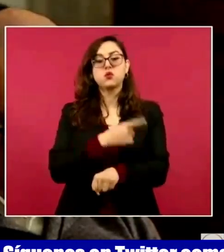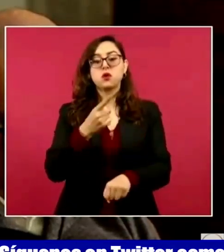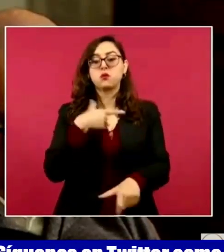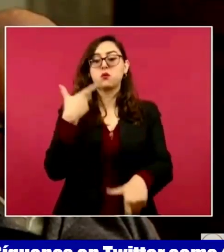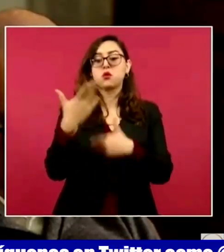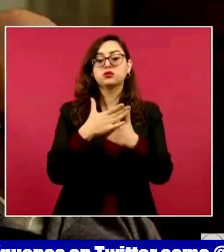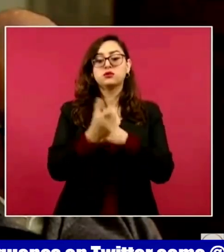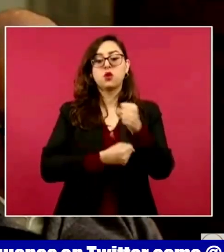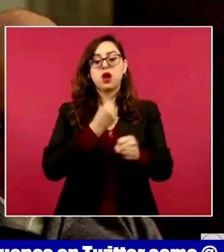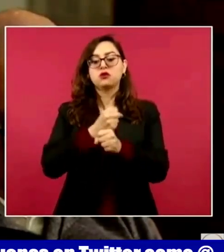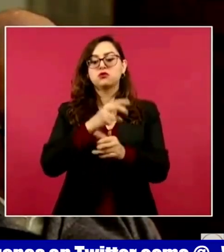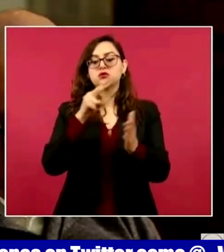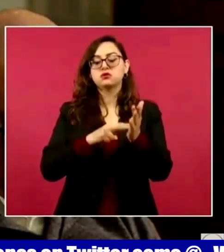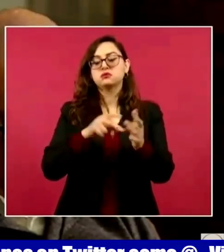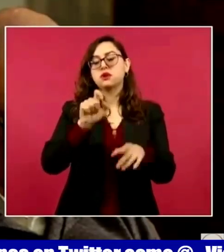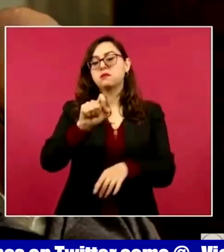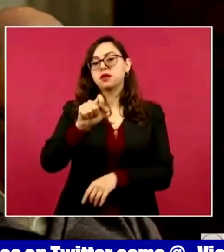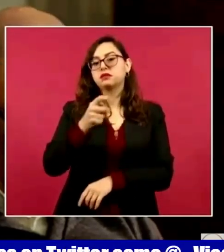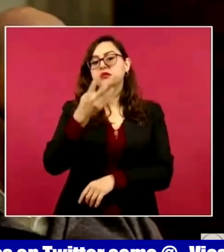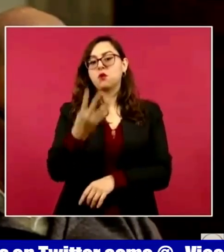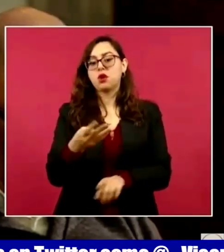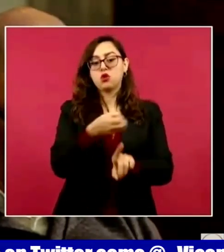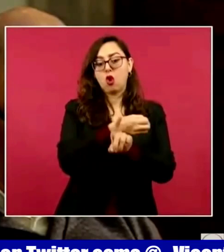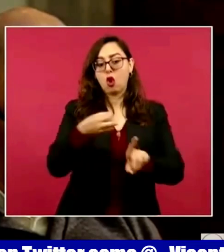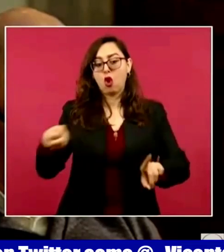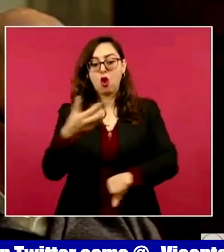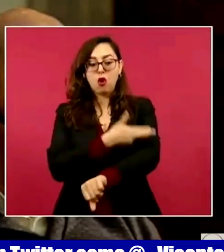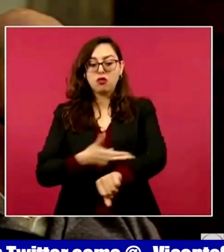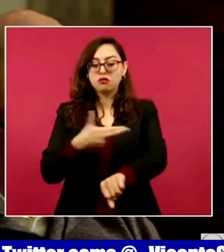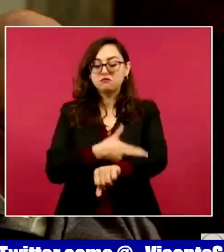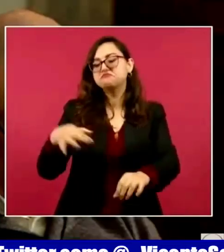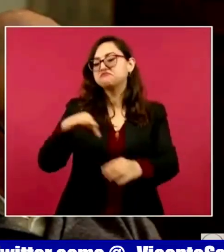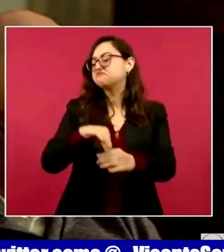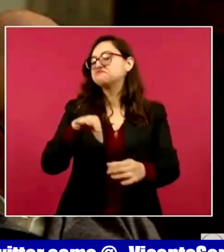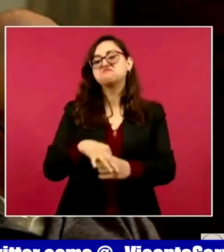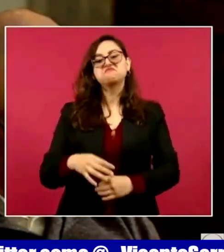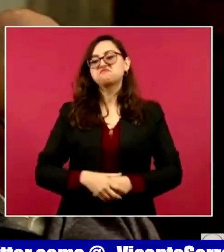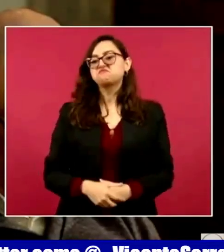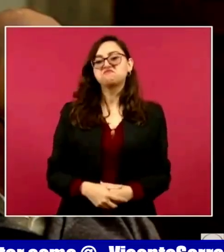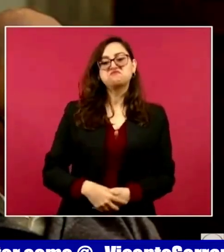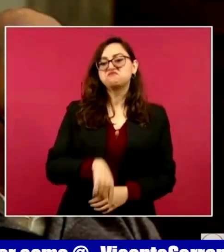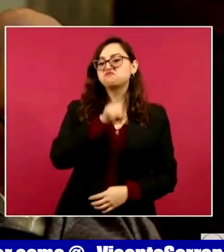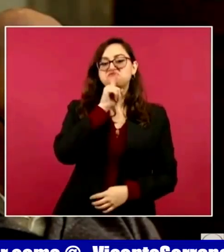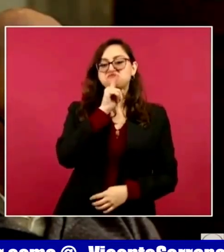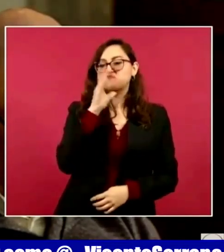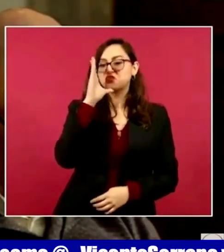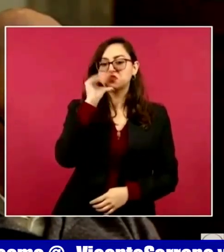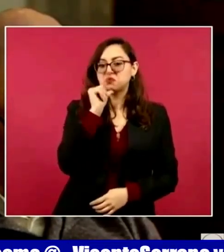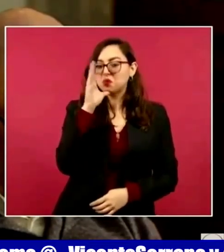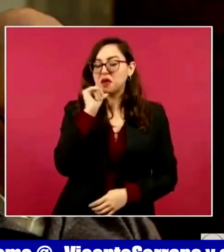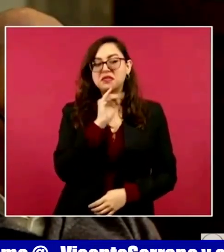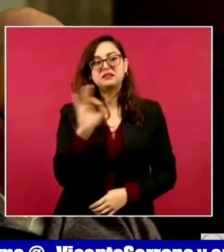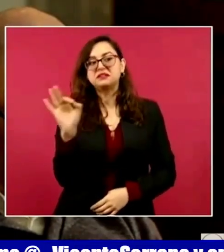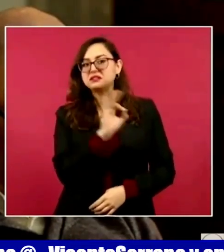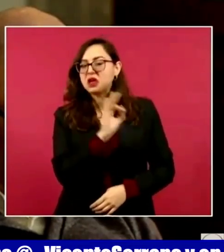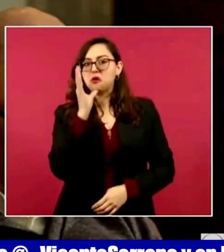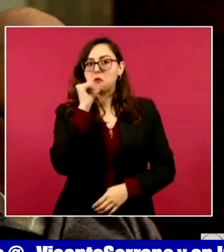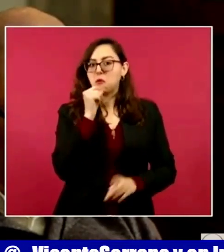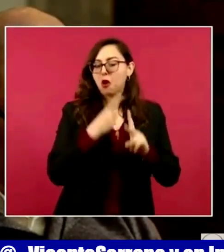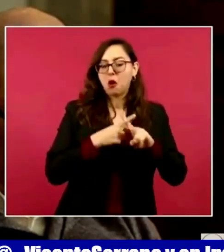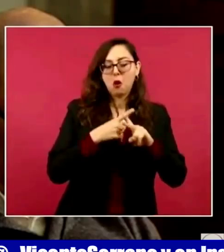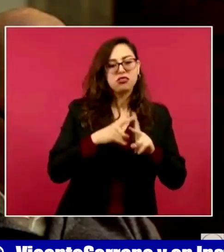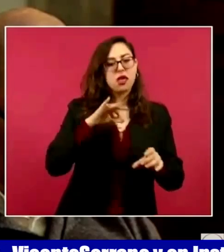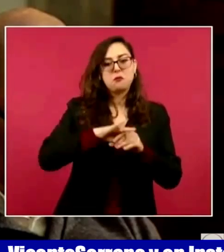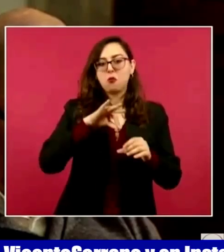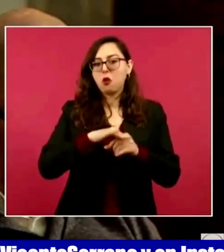las elecciones en el 2024, hablan de incertidumbre en la colocación de casillas, conteo de votos, que la posibilidad de que